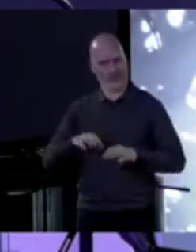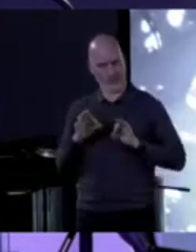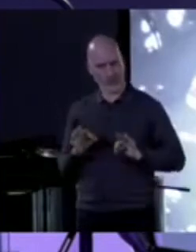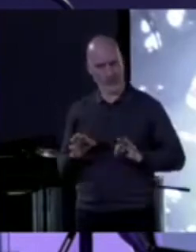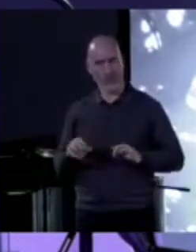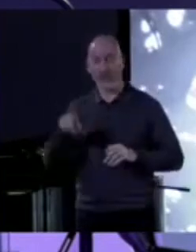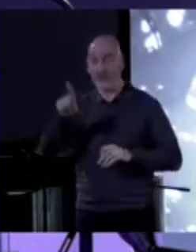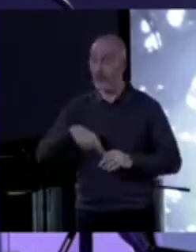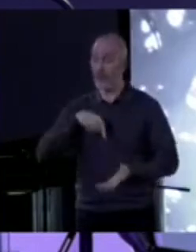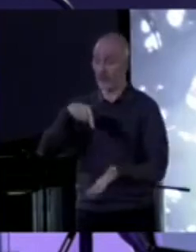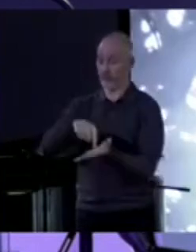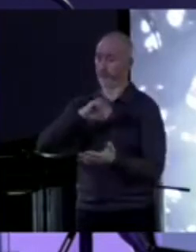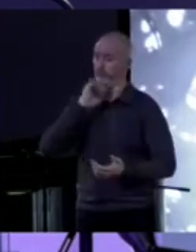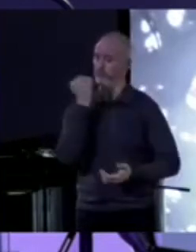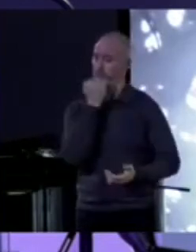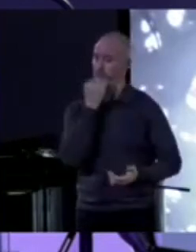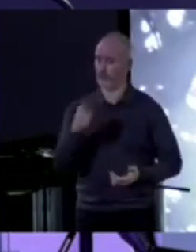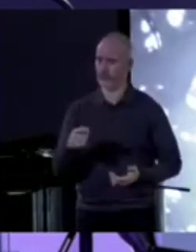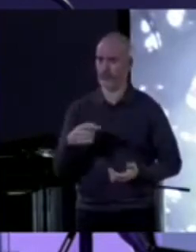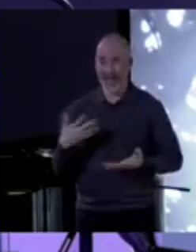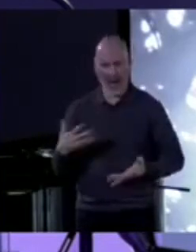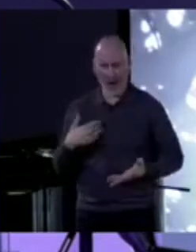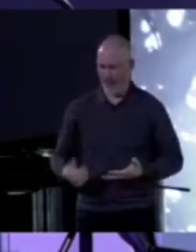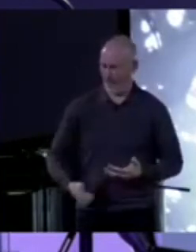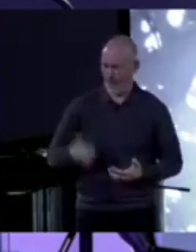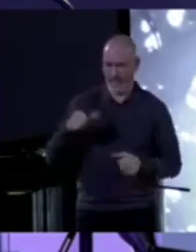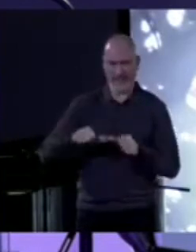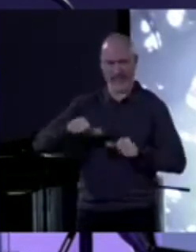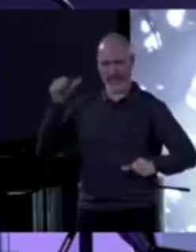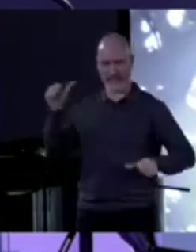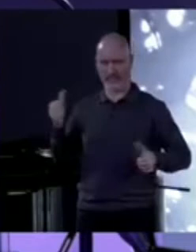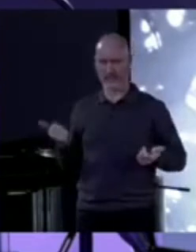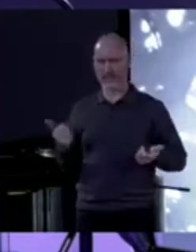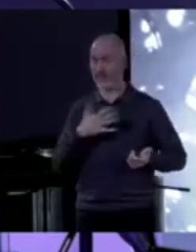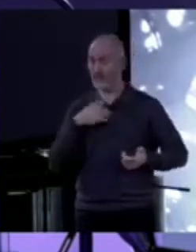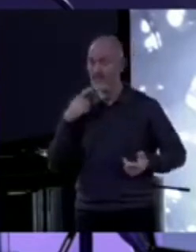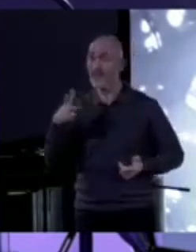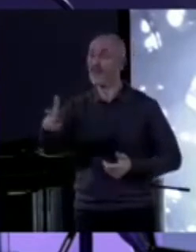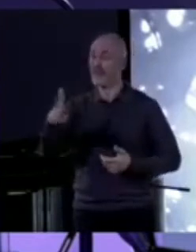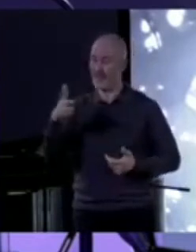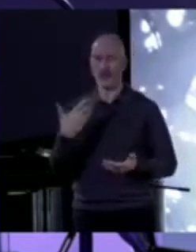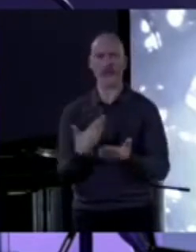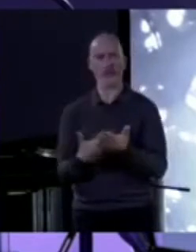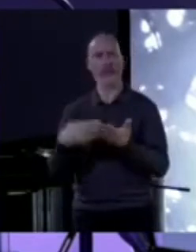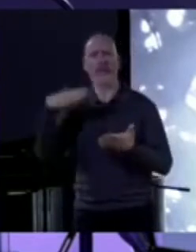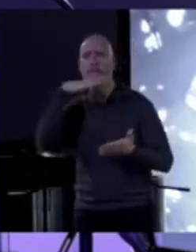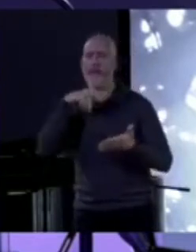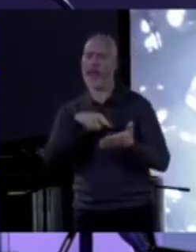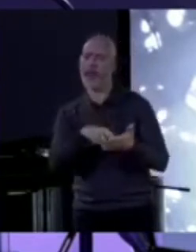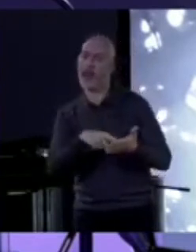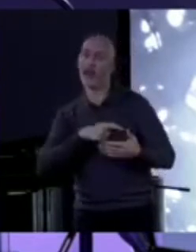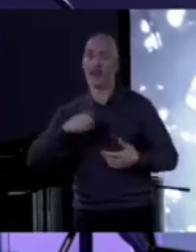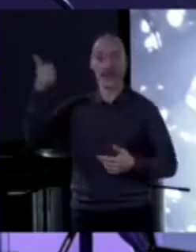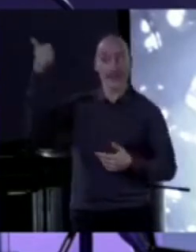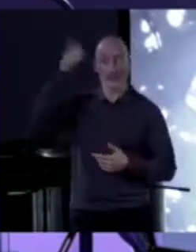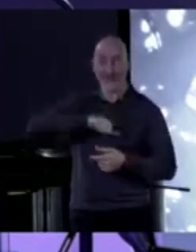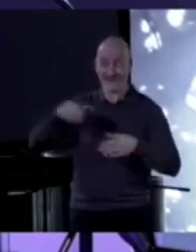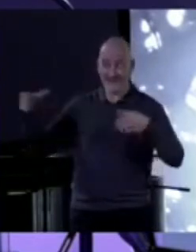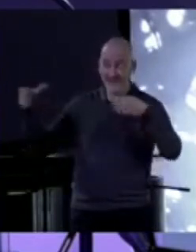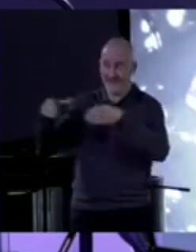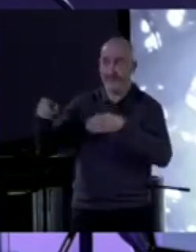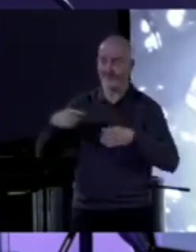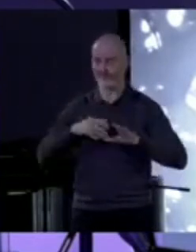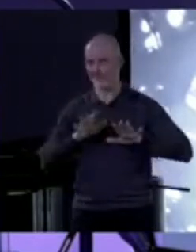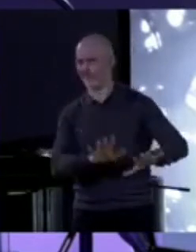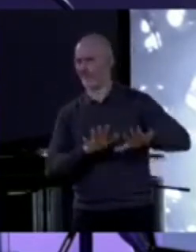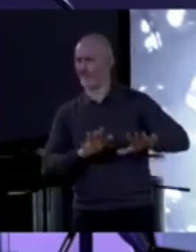gritarlo y reivindicarlo más que nunca. Tenemos derechos en el papel, pero el patriarcado se empeña en